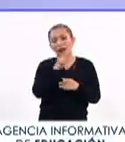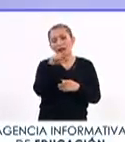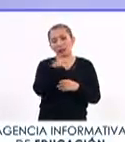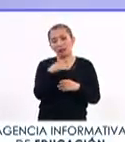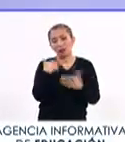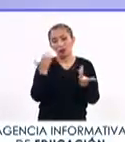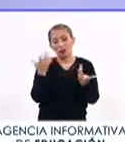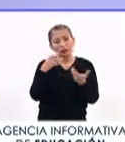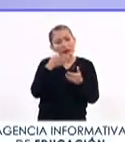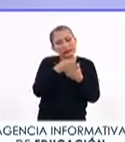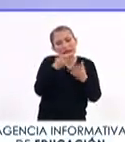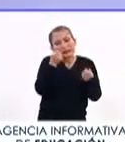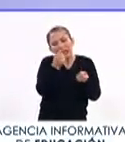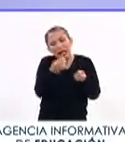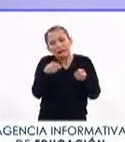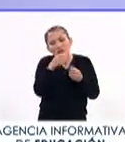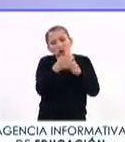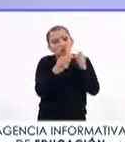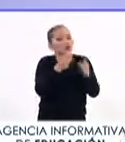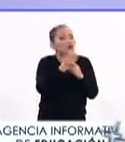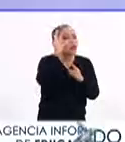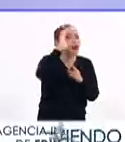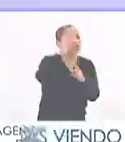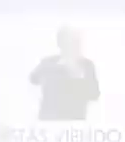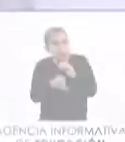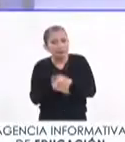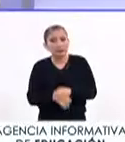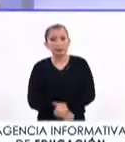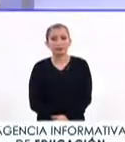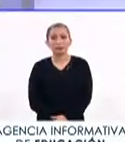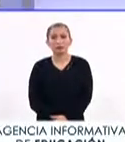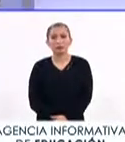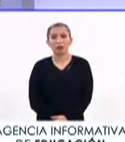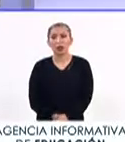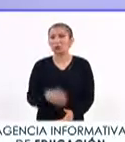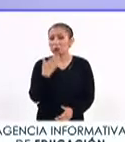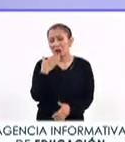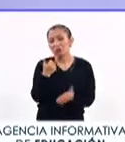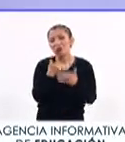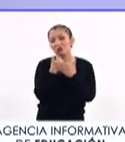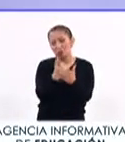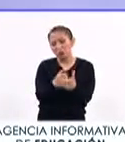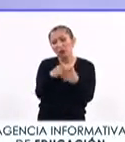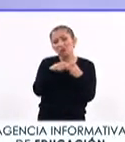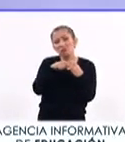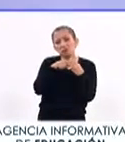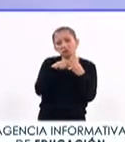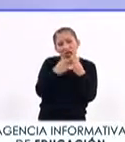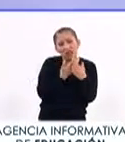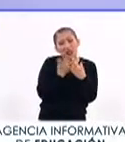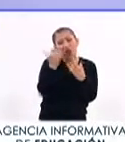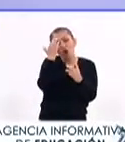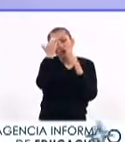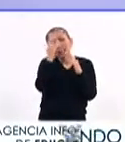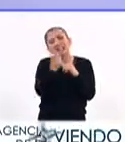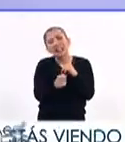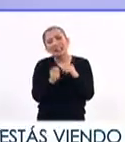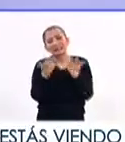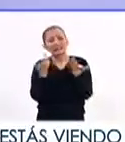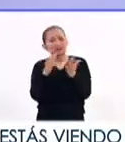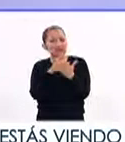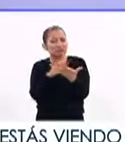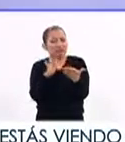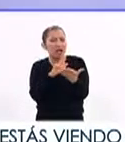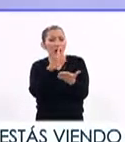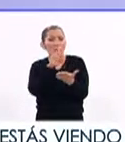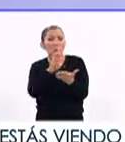acercamientos estupendos precisamente a ese mundo de la cultura popular. Es un buen preámbulo, lo dices bien, porque en efecto hay guiños que